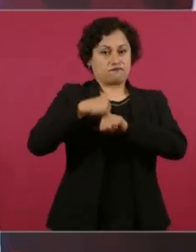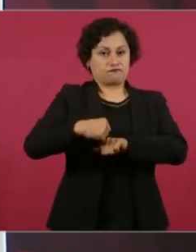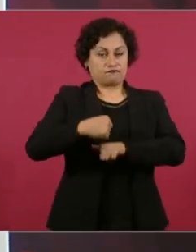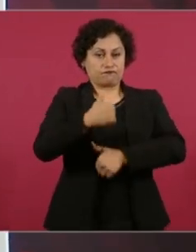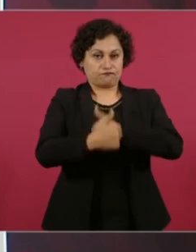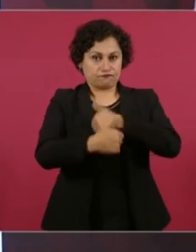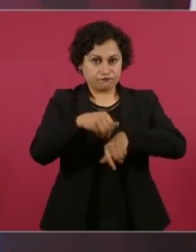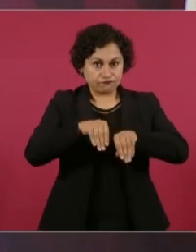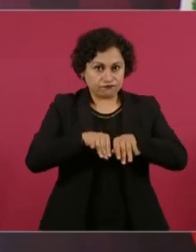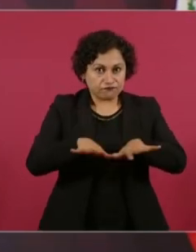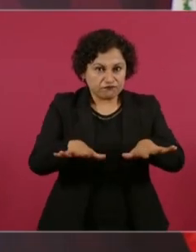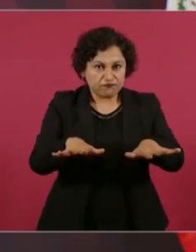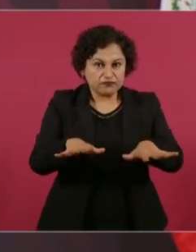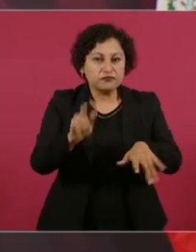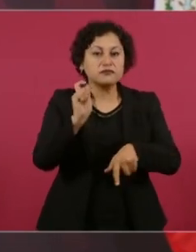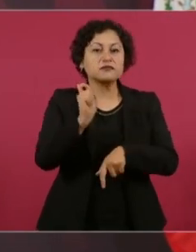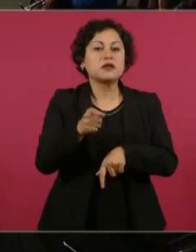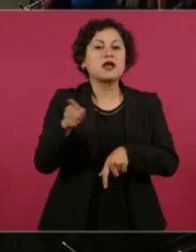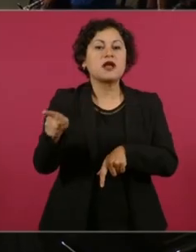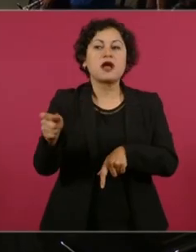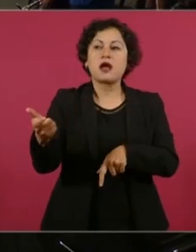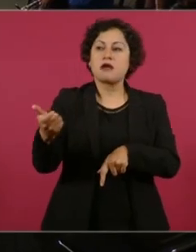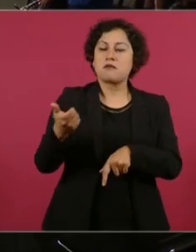y como